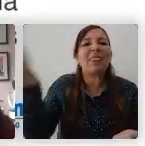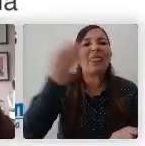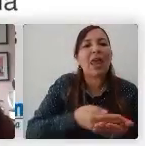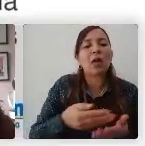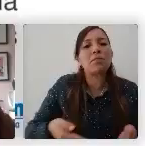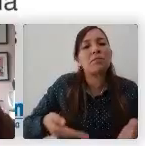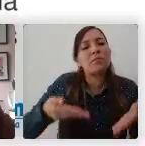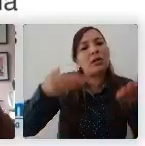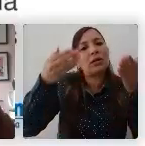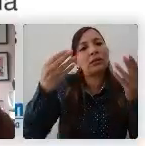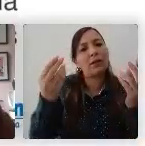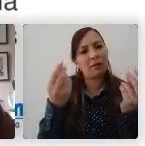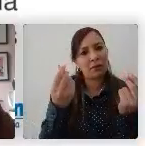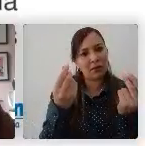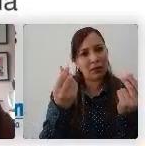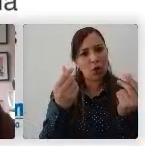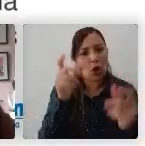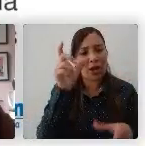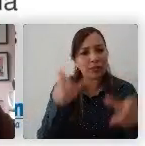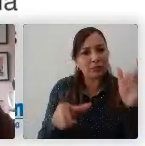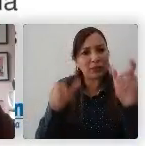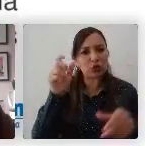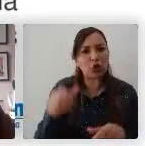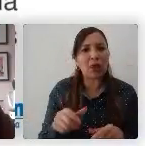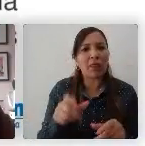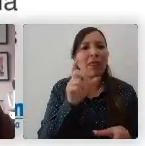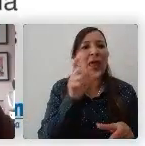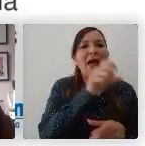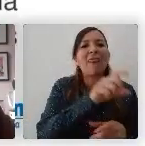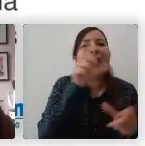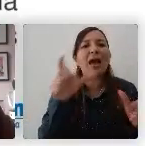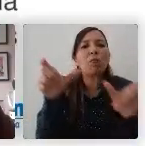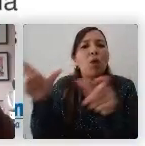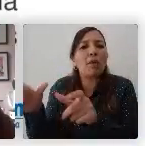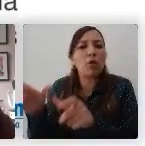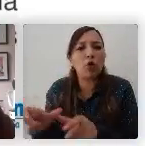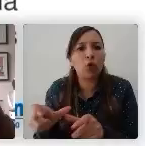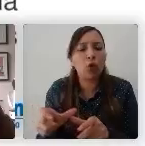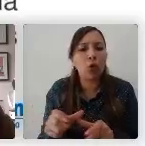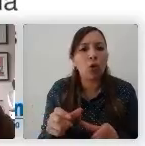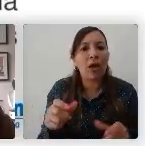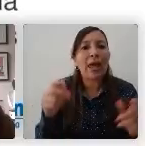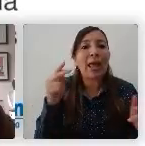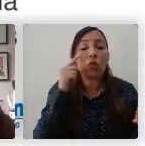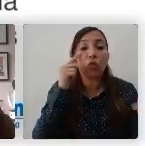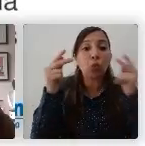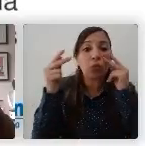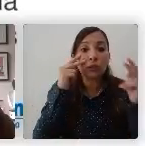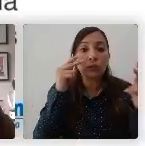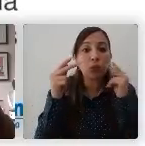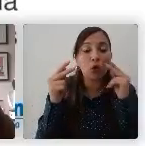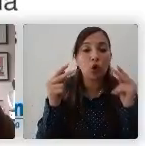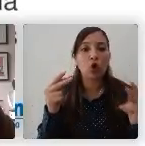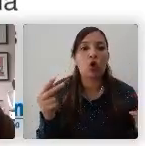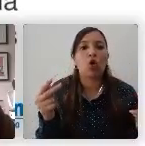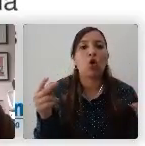hay grupos de la población de hecho muchas veces el turismo comunitario se desarrolla en comunidades que estarán